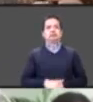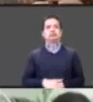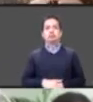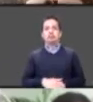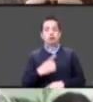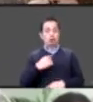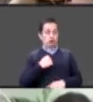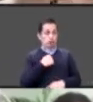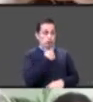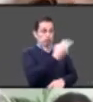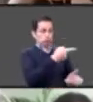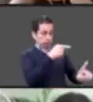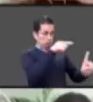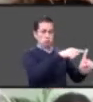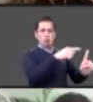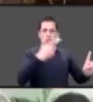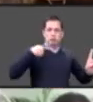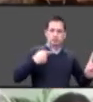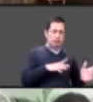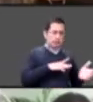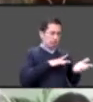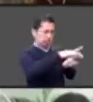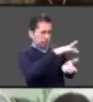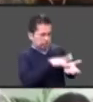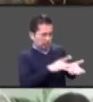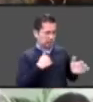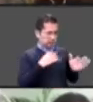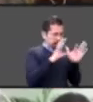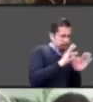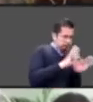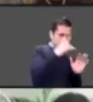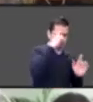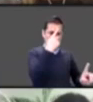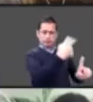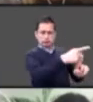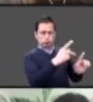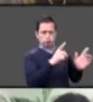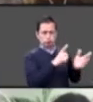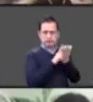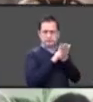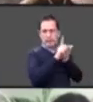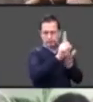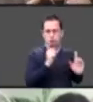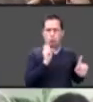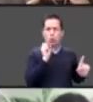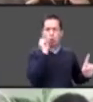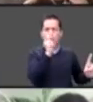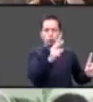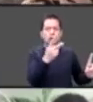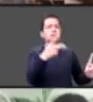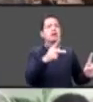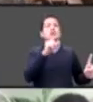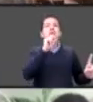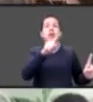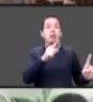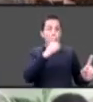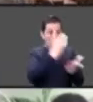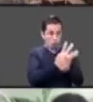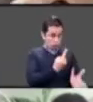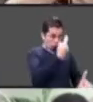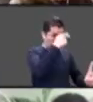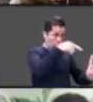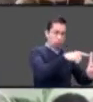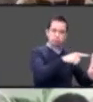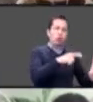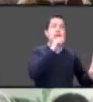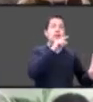titular de esos derechos, pasa en qué tanto hago que la comunidad arrope la protección de esos derechos,